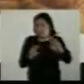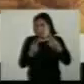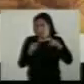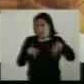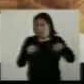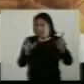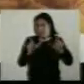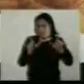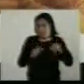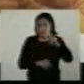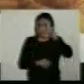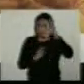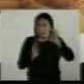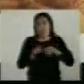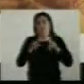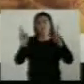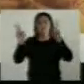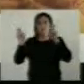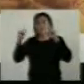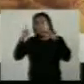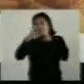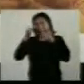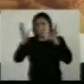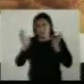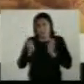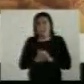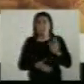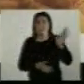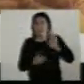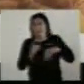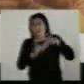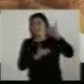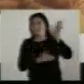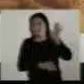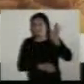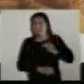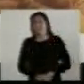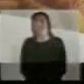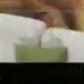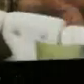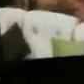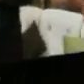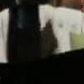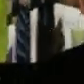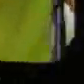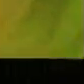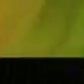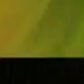pueden ver aquí por TV Perú en su programa Sin Barreras. Hasta la próxima semana, amigos.